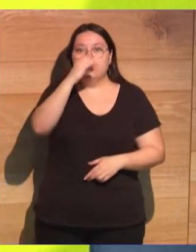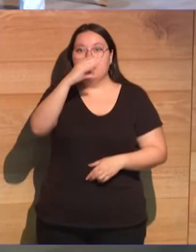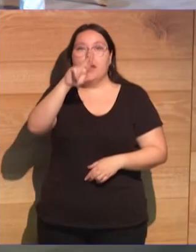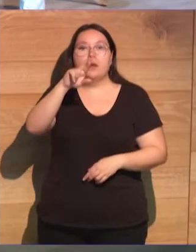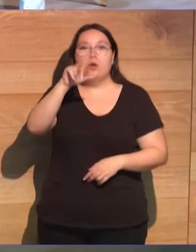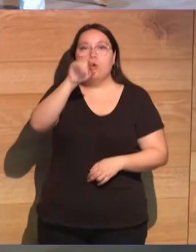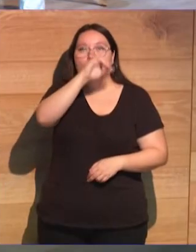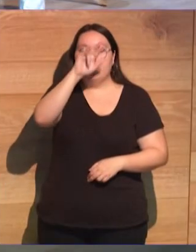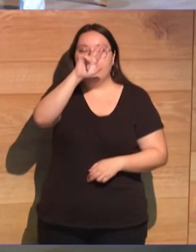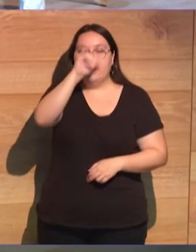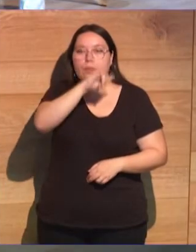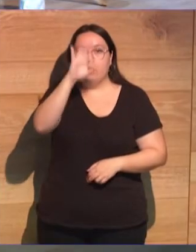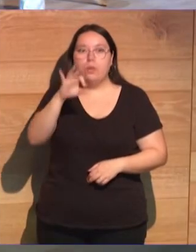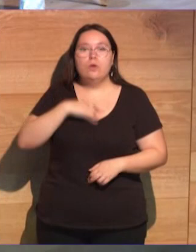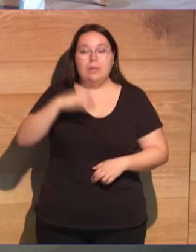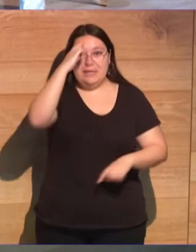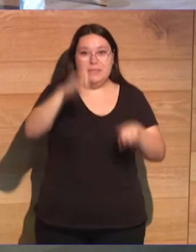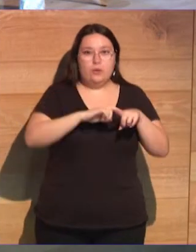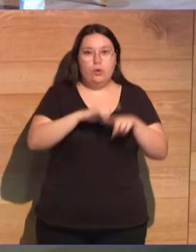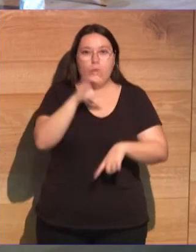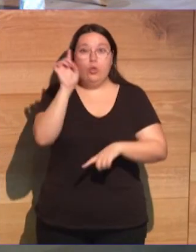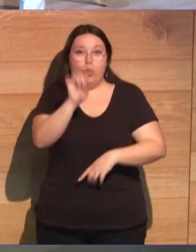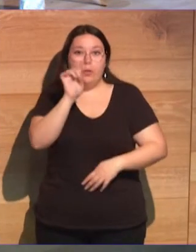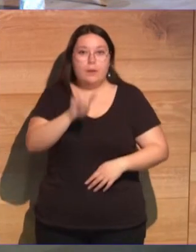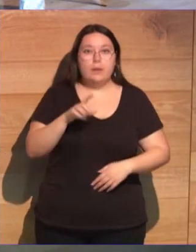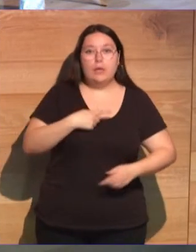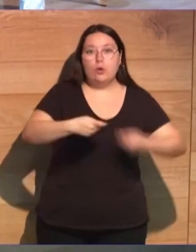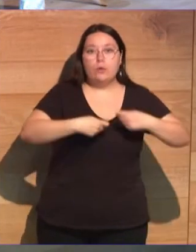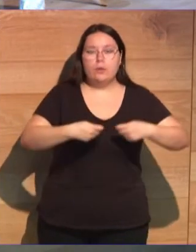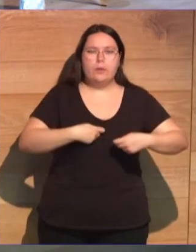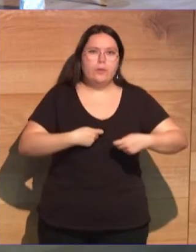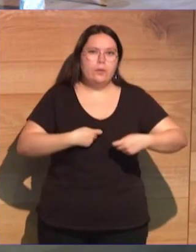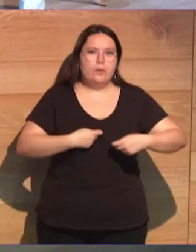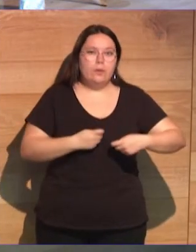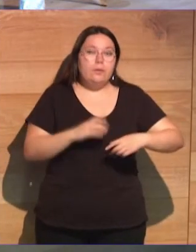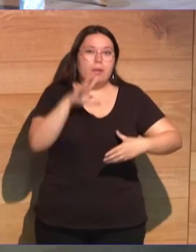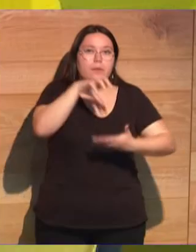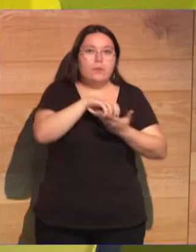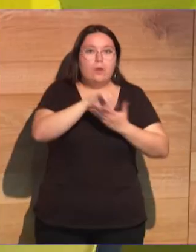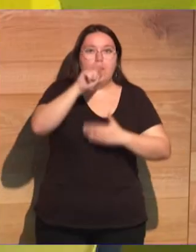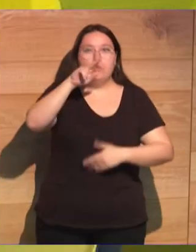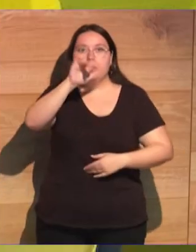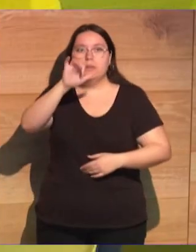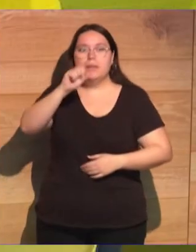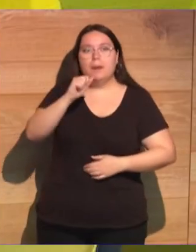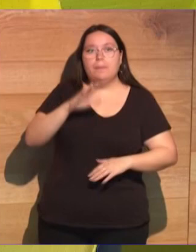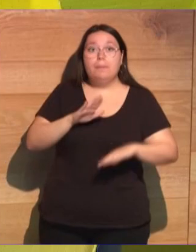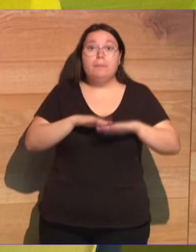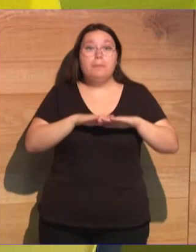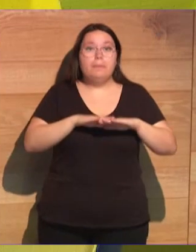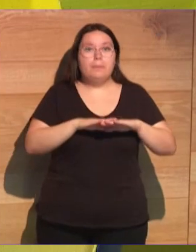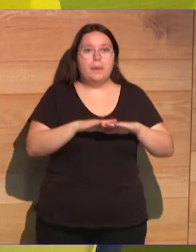Lorenzo, psicólogo, docente y coordinador del Centro Aluesa para la prevención y tratamiento de las